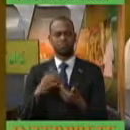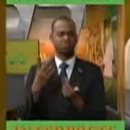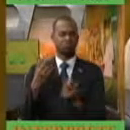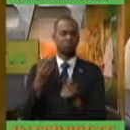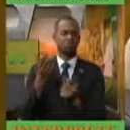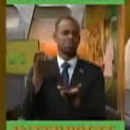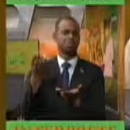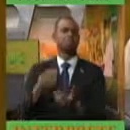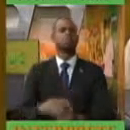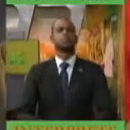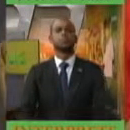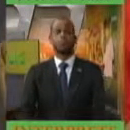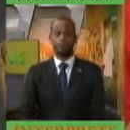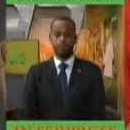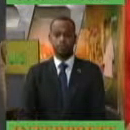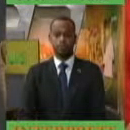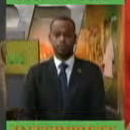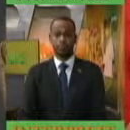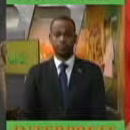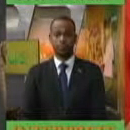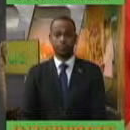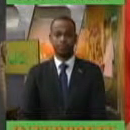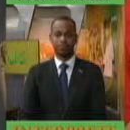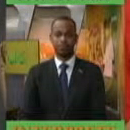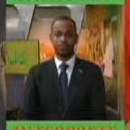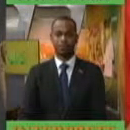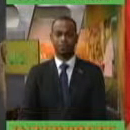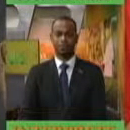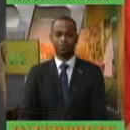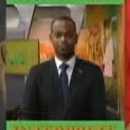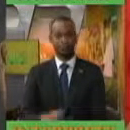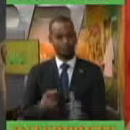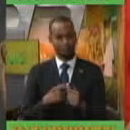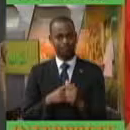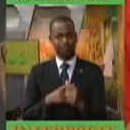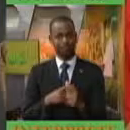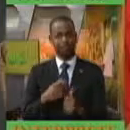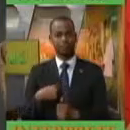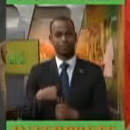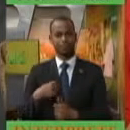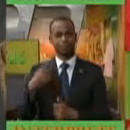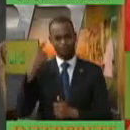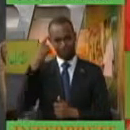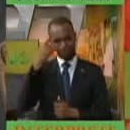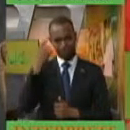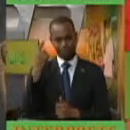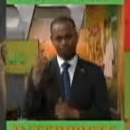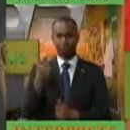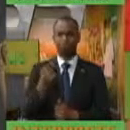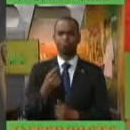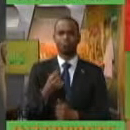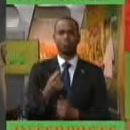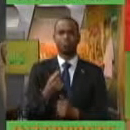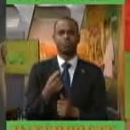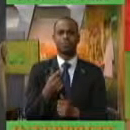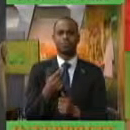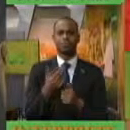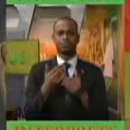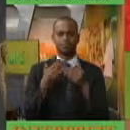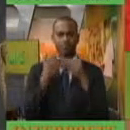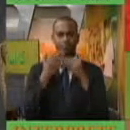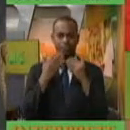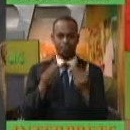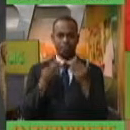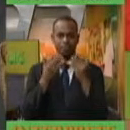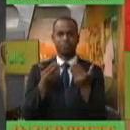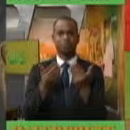representante? Bien, primero decir que yo creo que no va a haber forma de agradecer